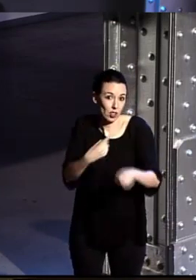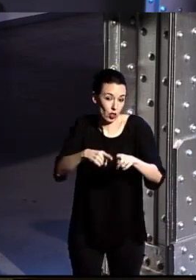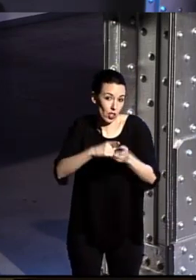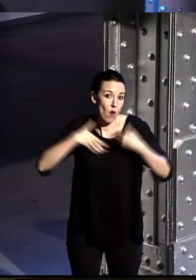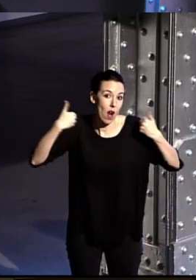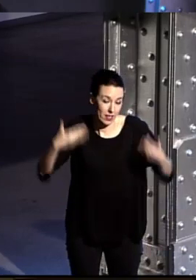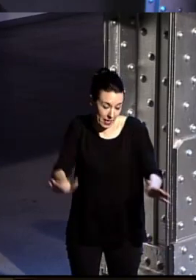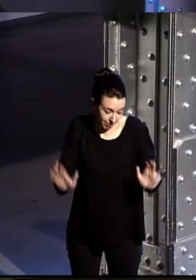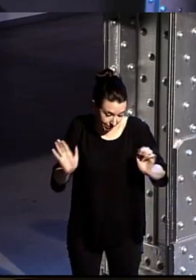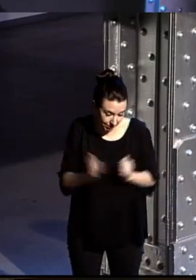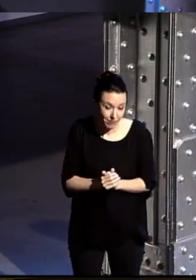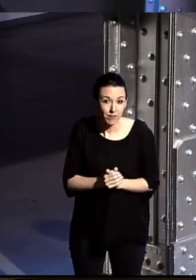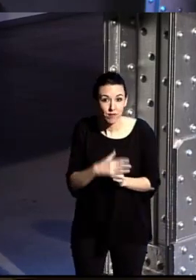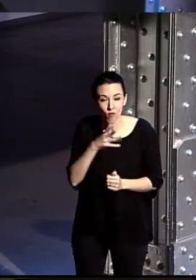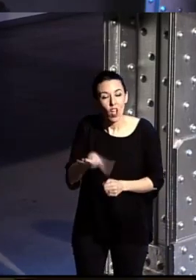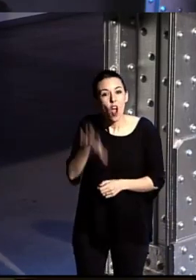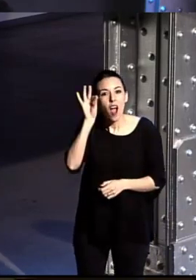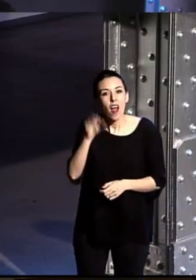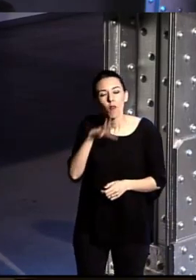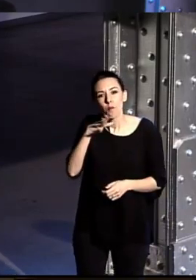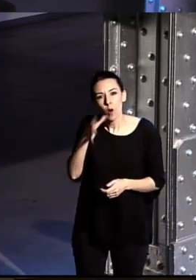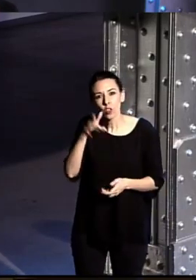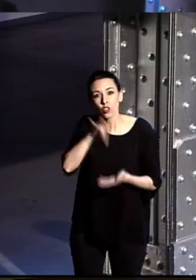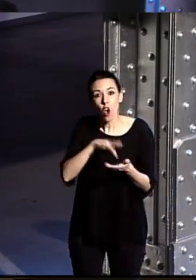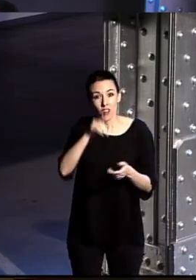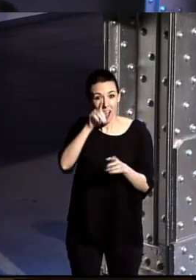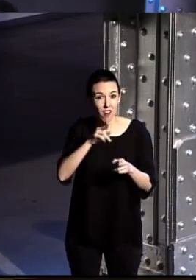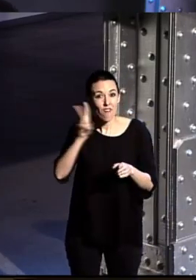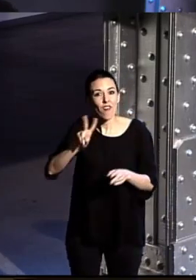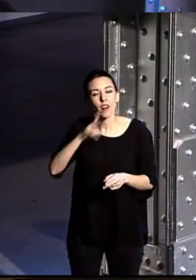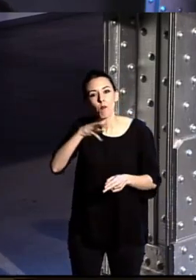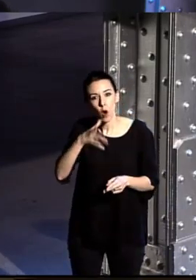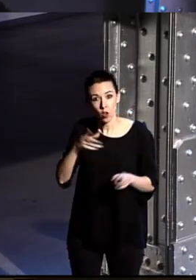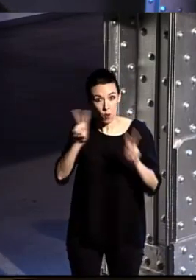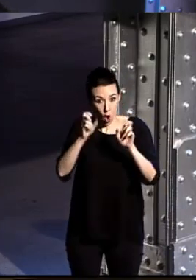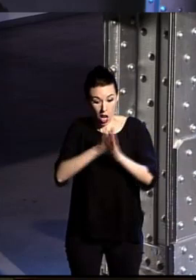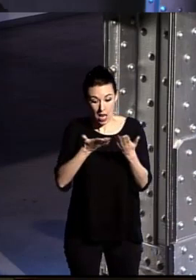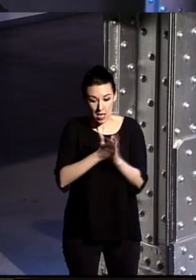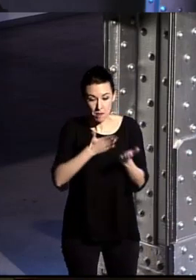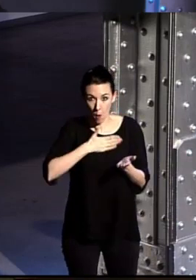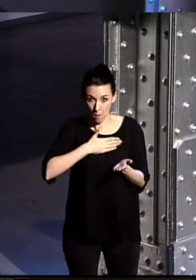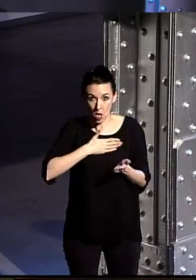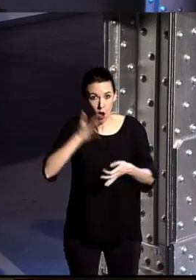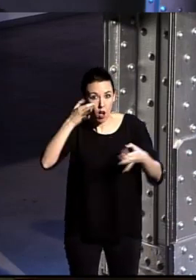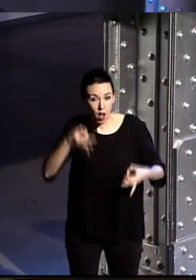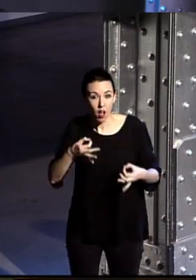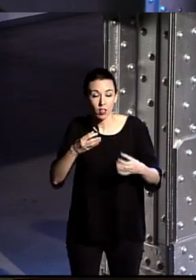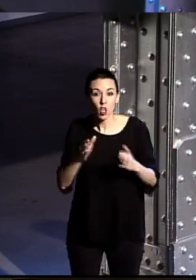cualquier cosa. Y bueno, ¿por qué elegí yo Verne? Fíjate que en El lector de Julio Verne, en realidad,